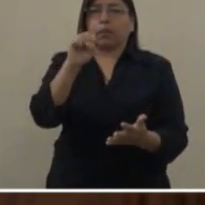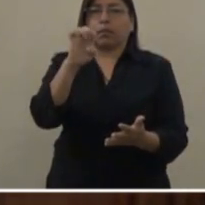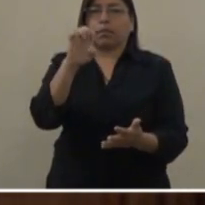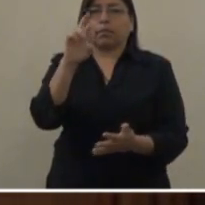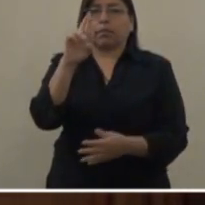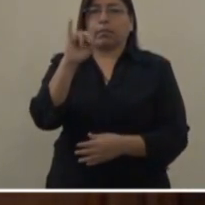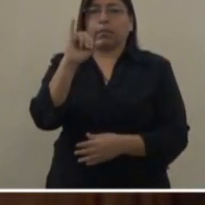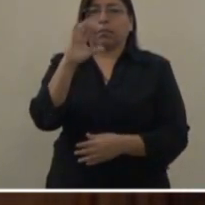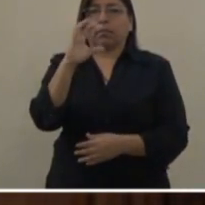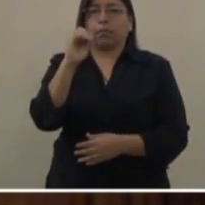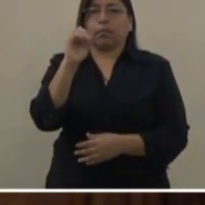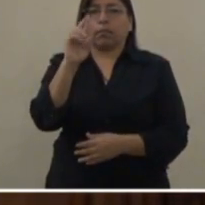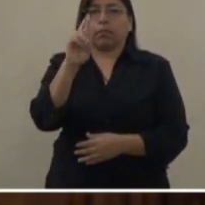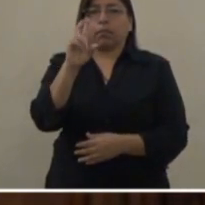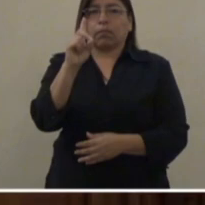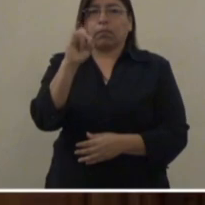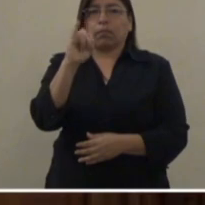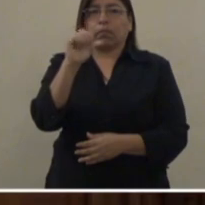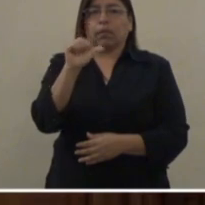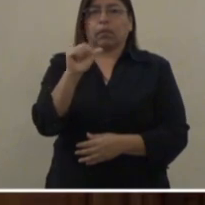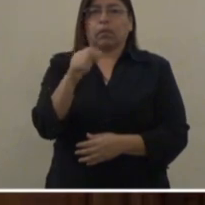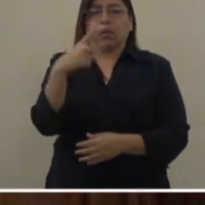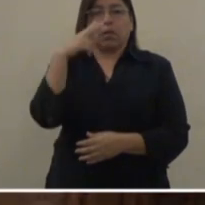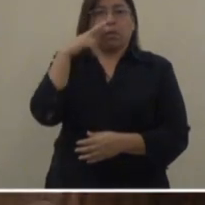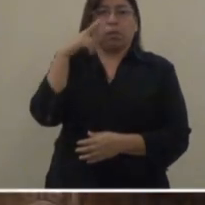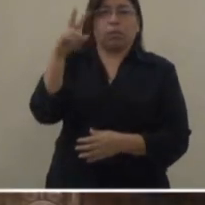contempla a Cristo misericordioso,